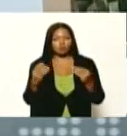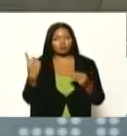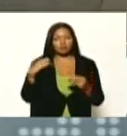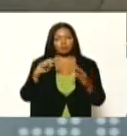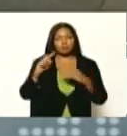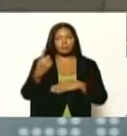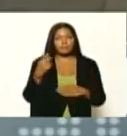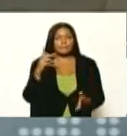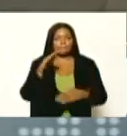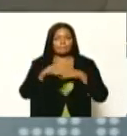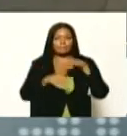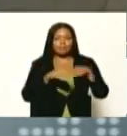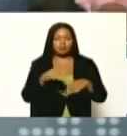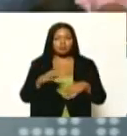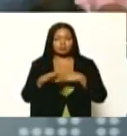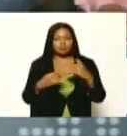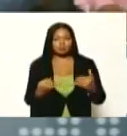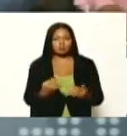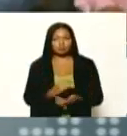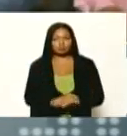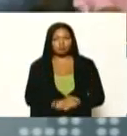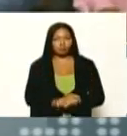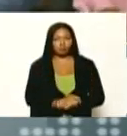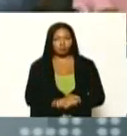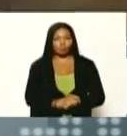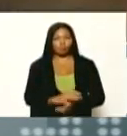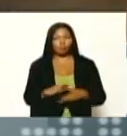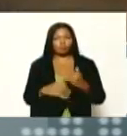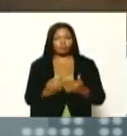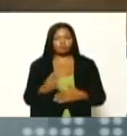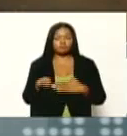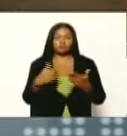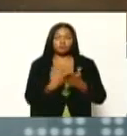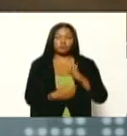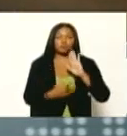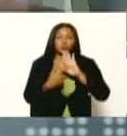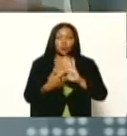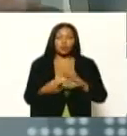primer paso, Diosdado. Primer paso era